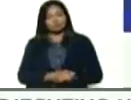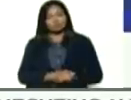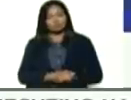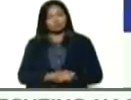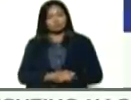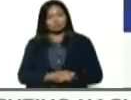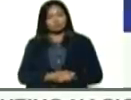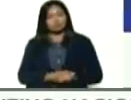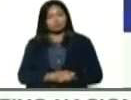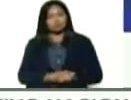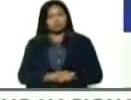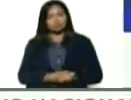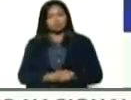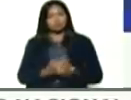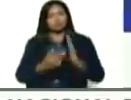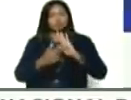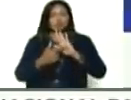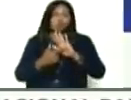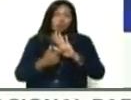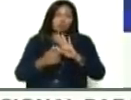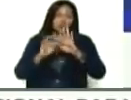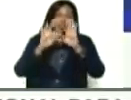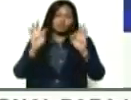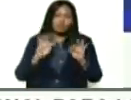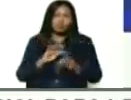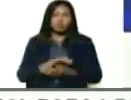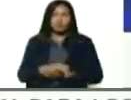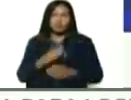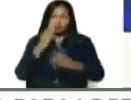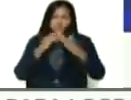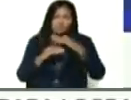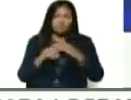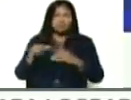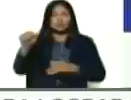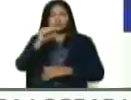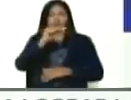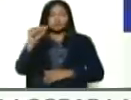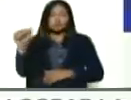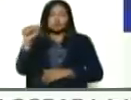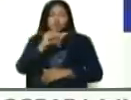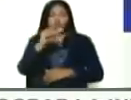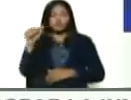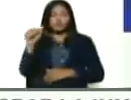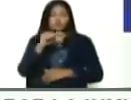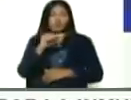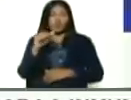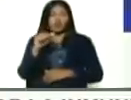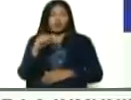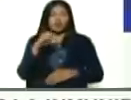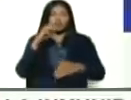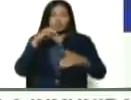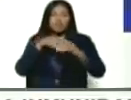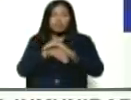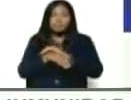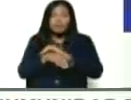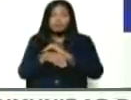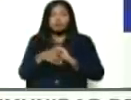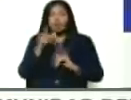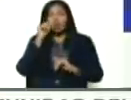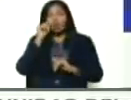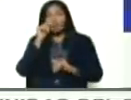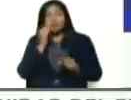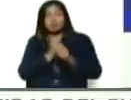para muestra un botón este humilde chófer de autobús del metrobús este humilde